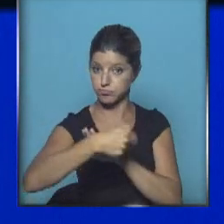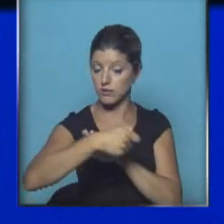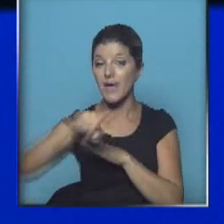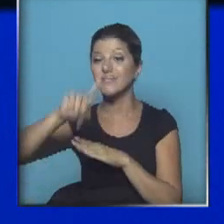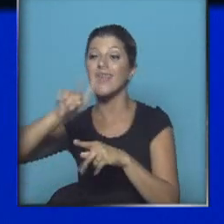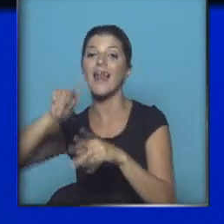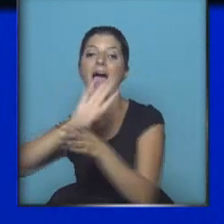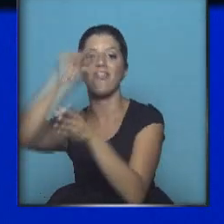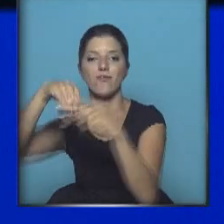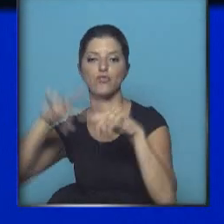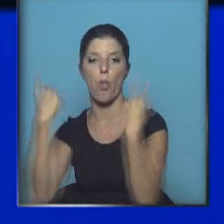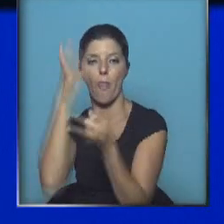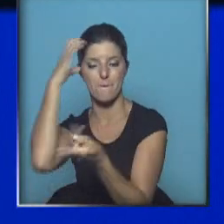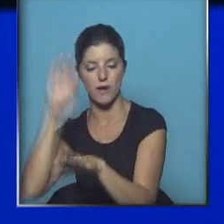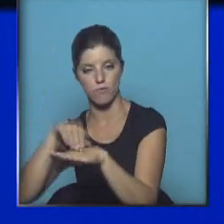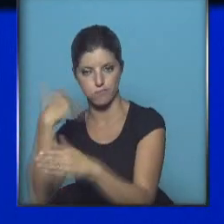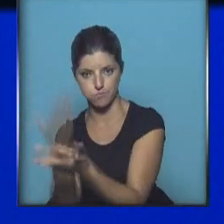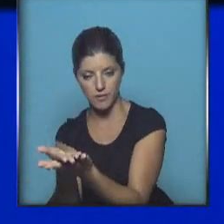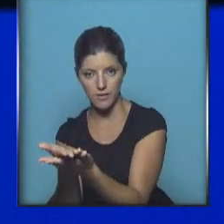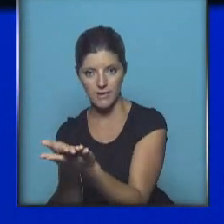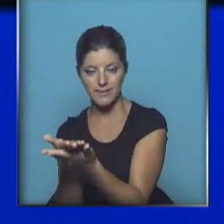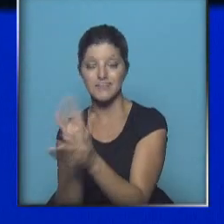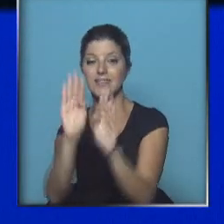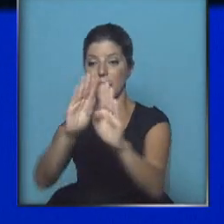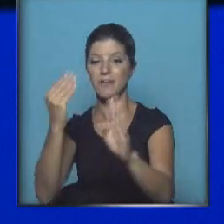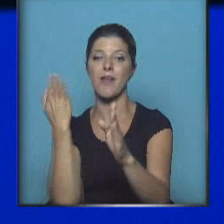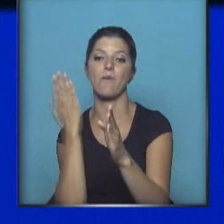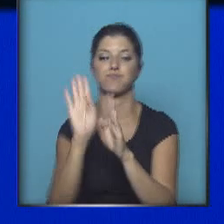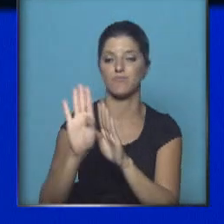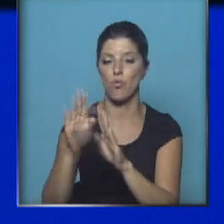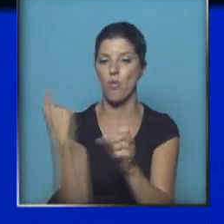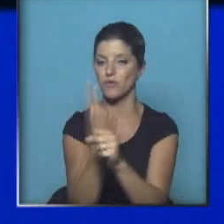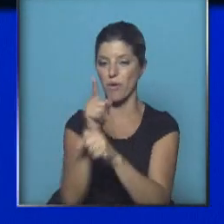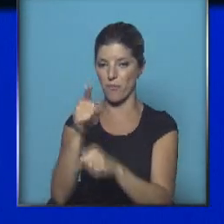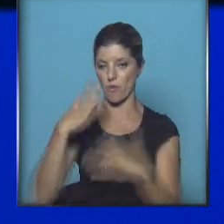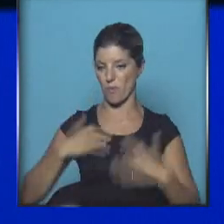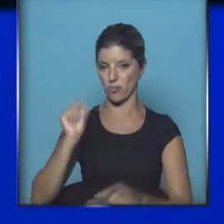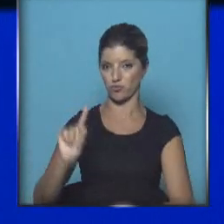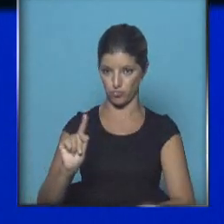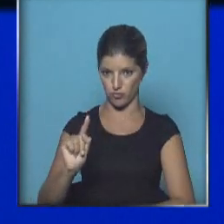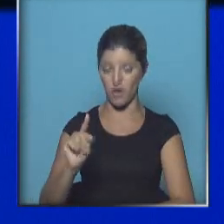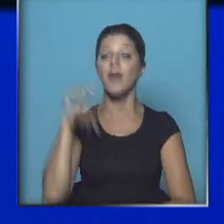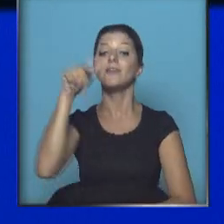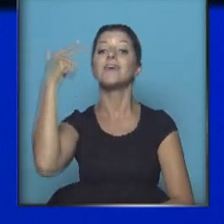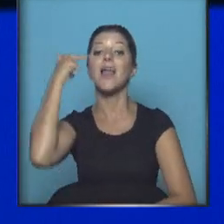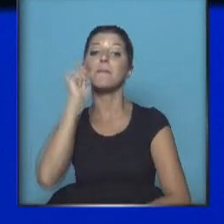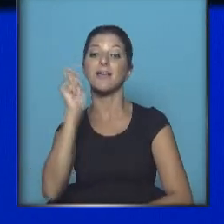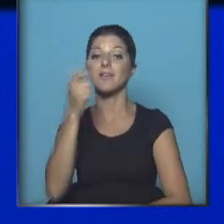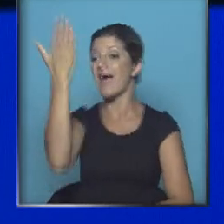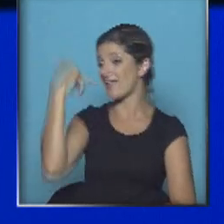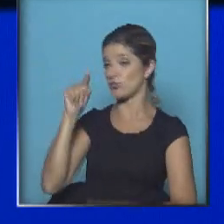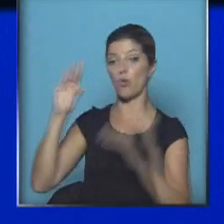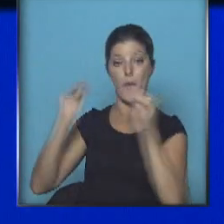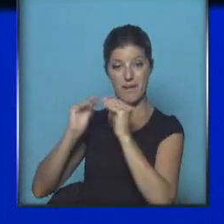baño, el cuerpo está bloqueando la puerta de modo que no se puede abrir el baño. El arma es la que le trajo su colaborador a